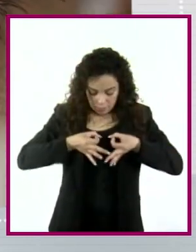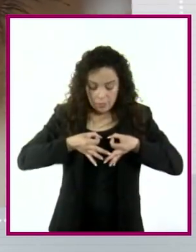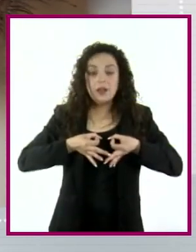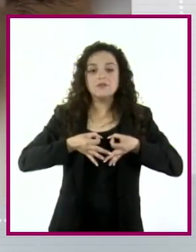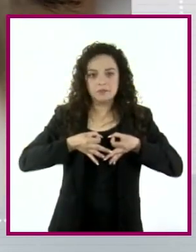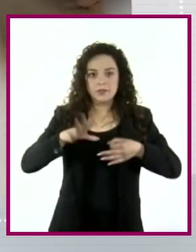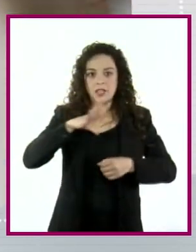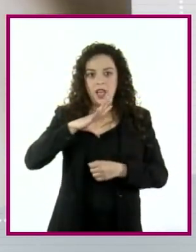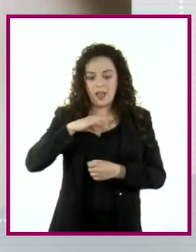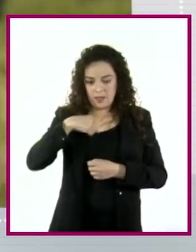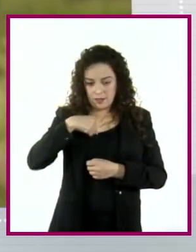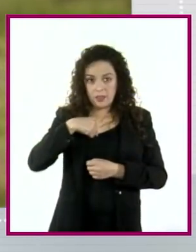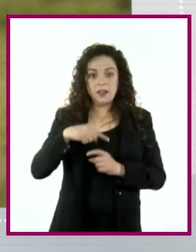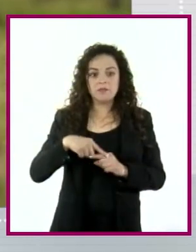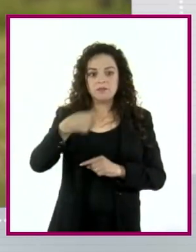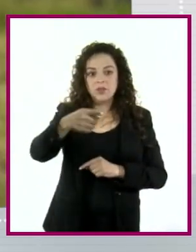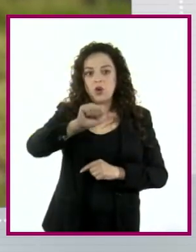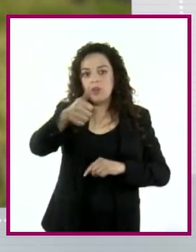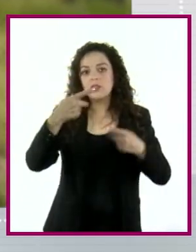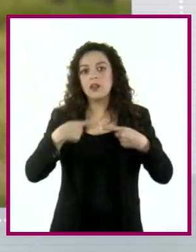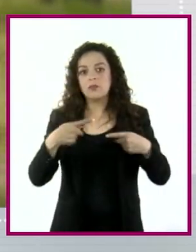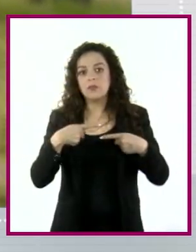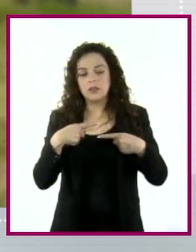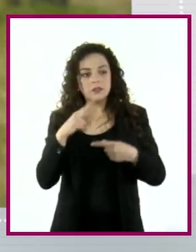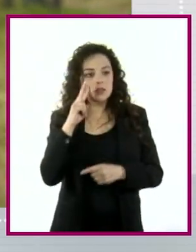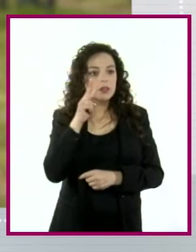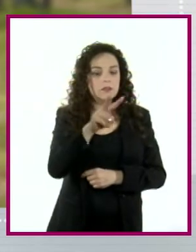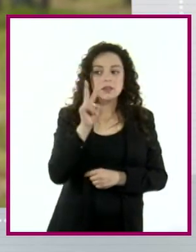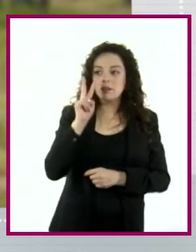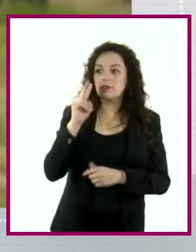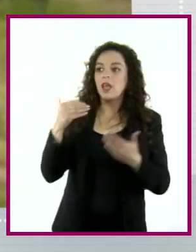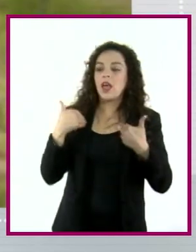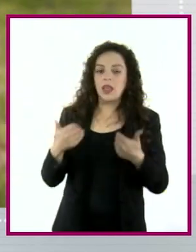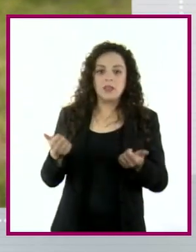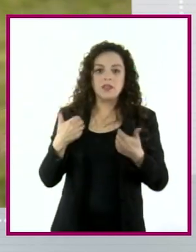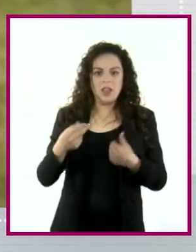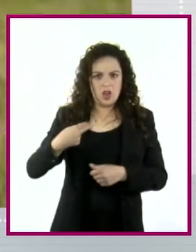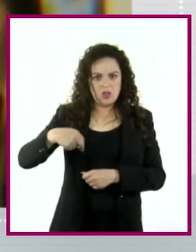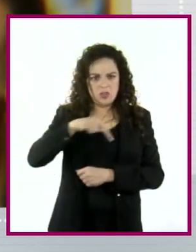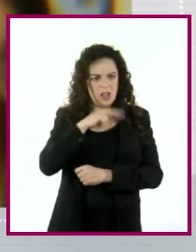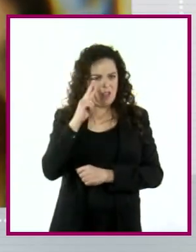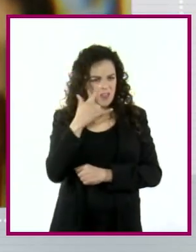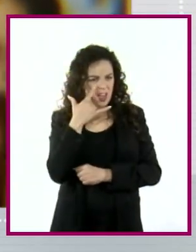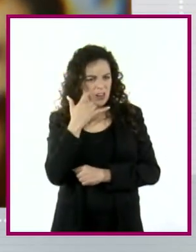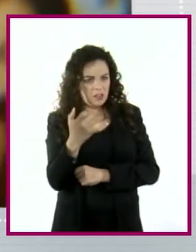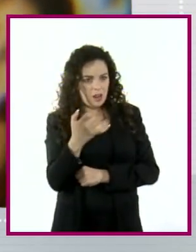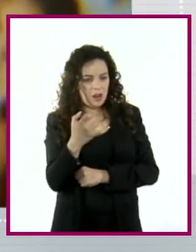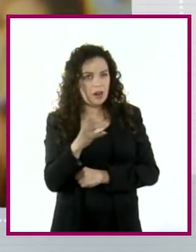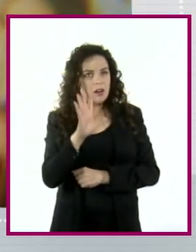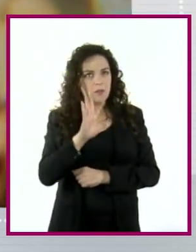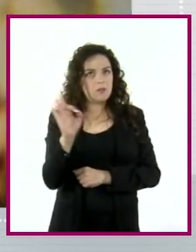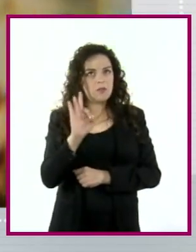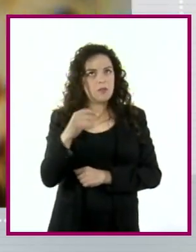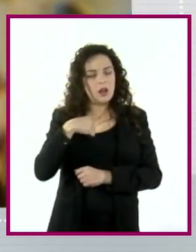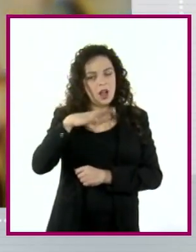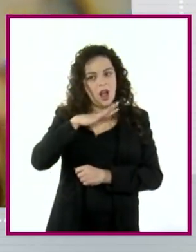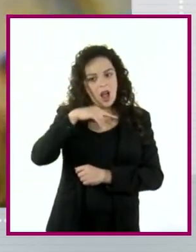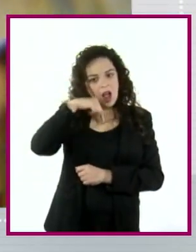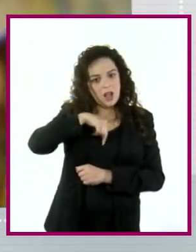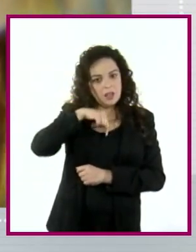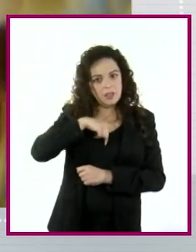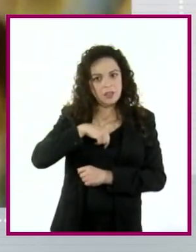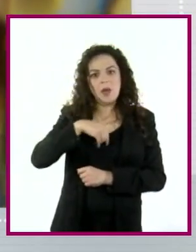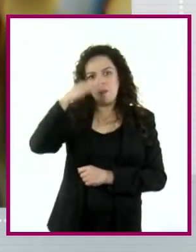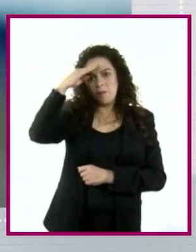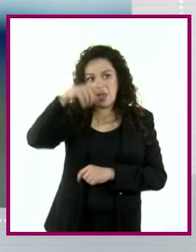personas. Es importante que nos busquemos en lo que nos parece extraño, en lo que nos parece diferente, en lo que nos parece